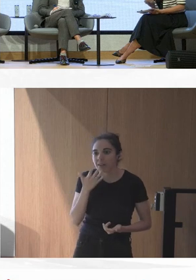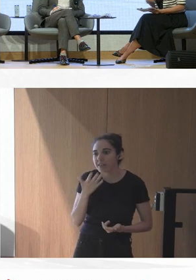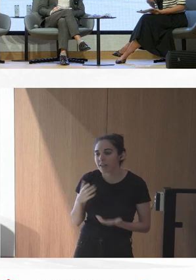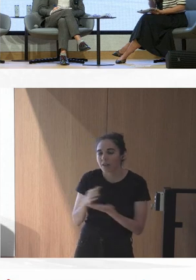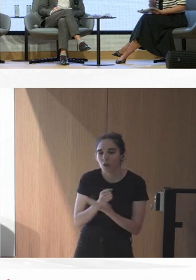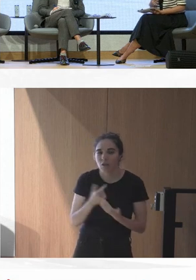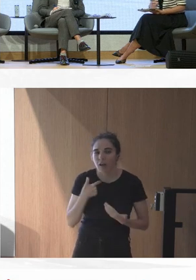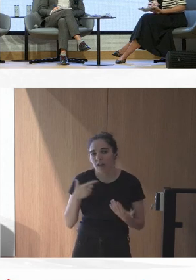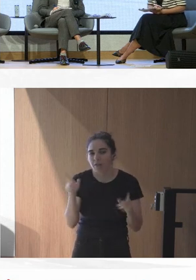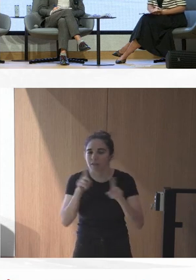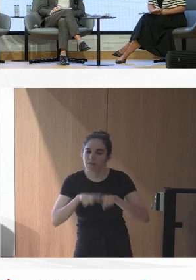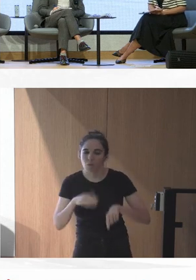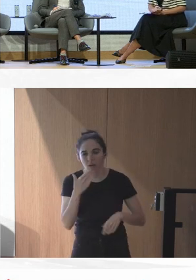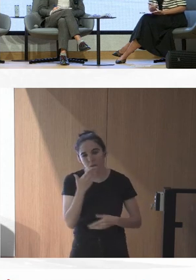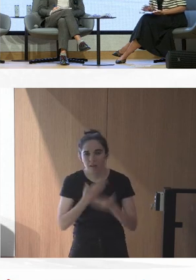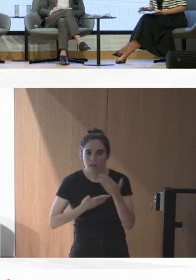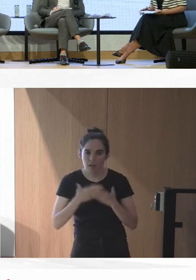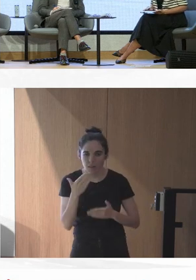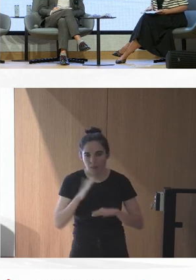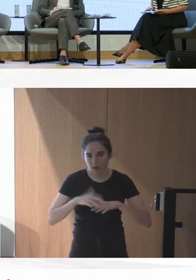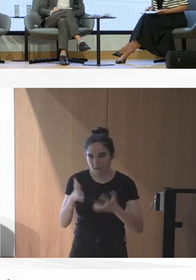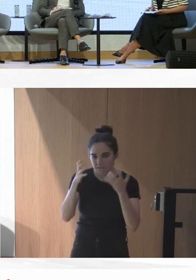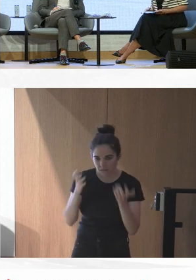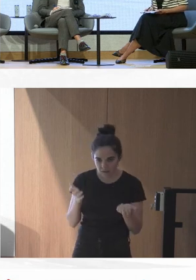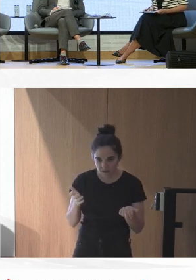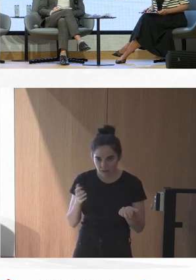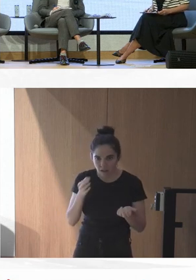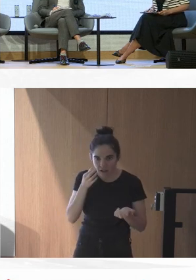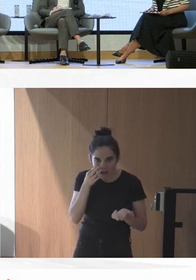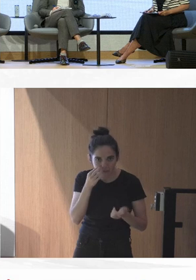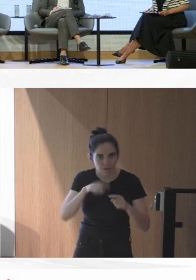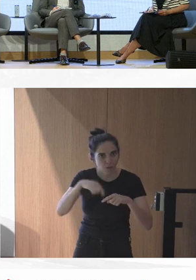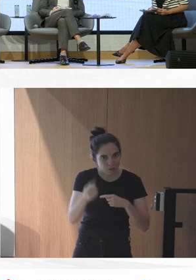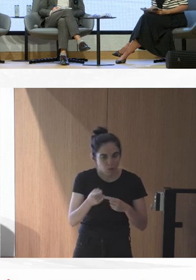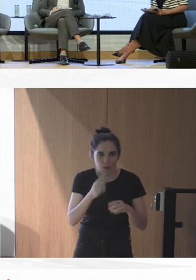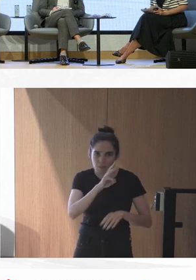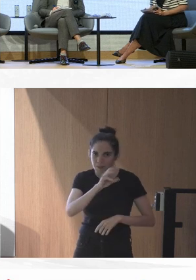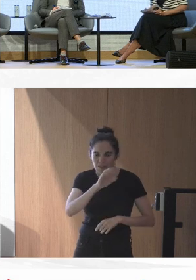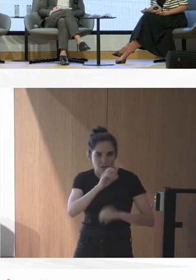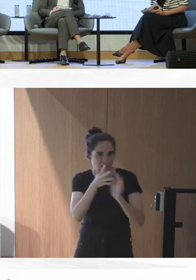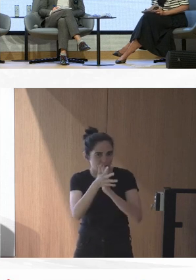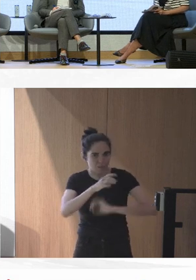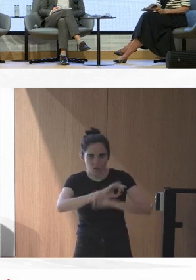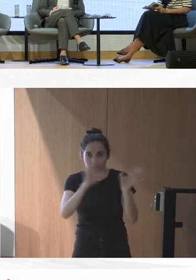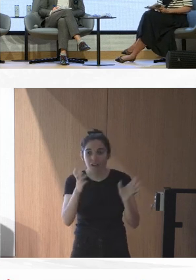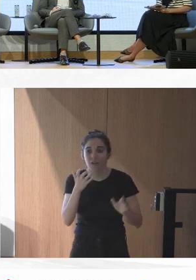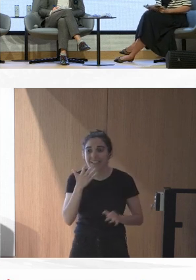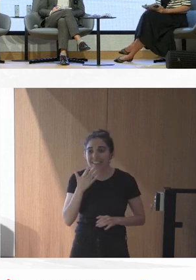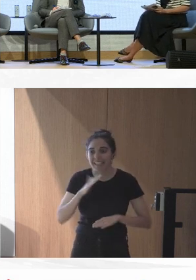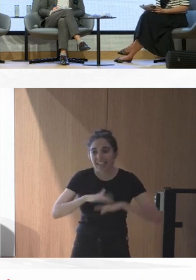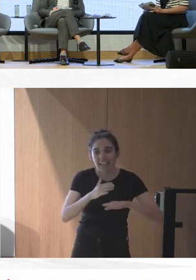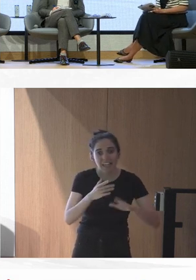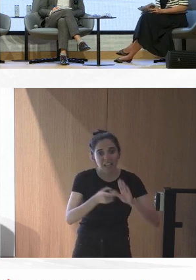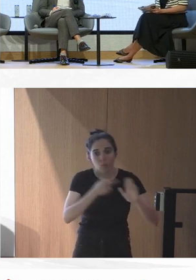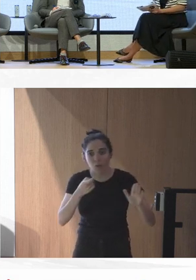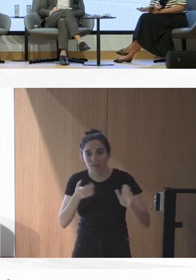Y digo, es que hay que hablar muy claramente de cuáles son los efectos en la práctica. Patricia lo ha apuntado muy claramente. Las personas inimputables son excluidas